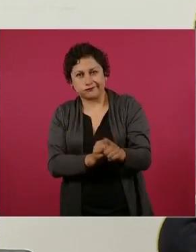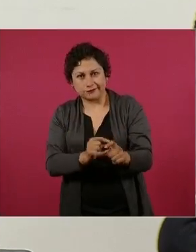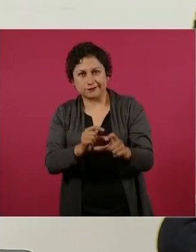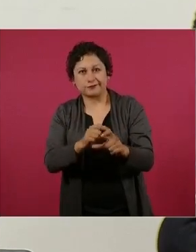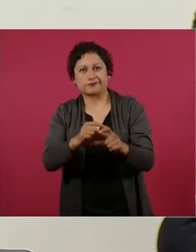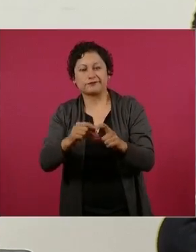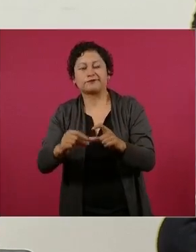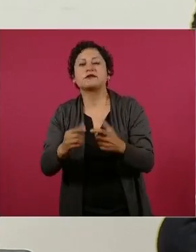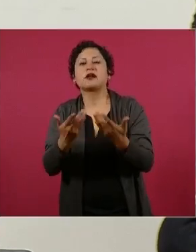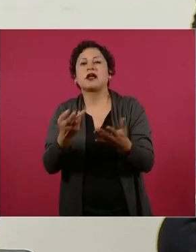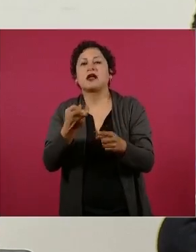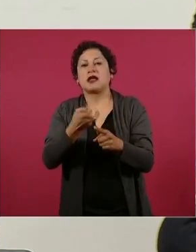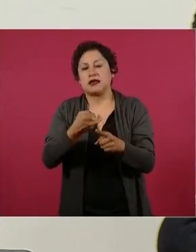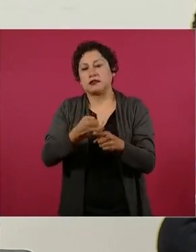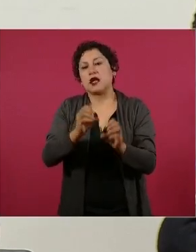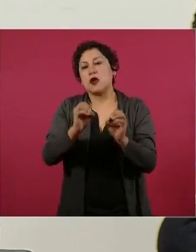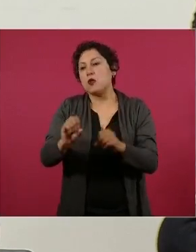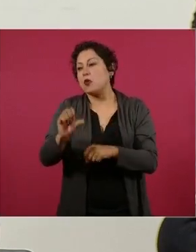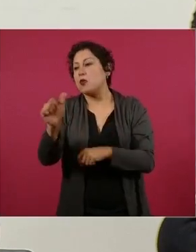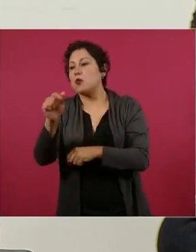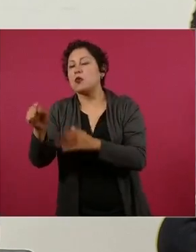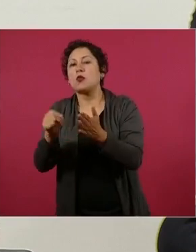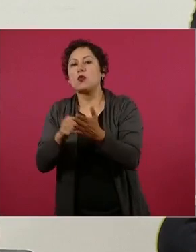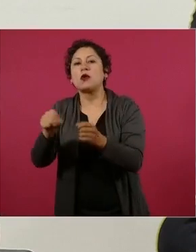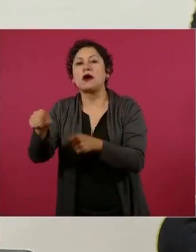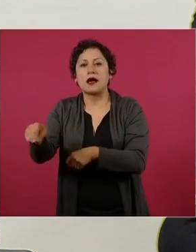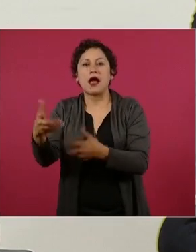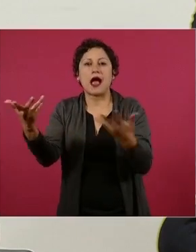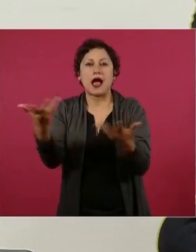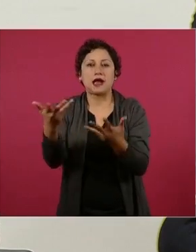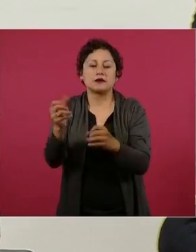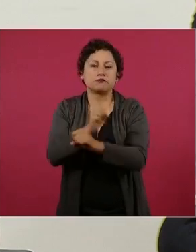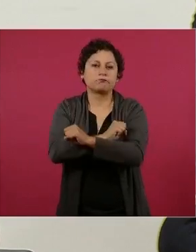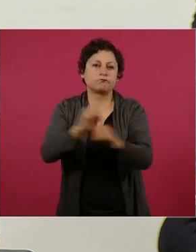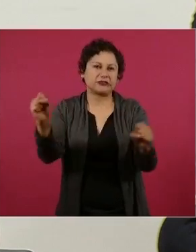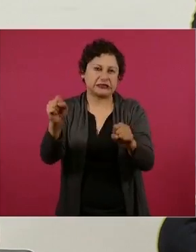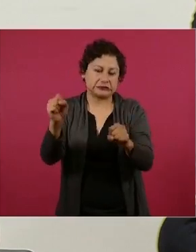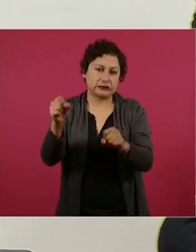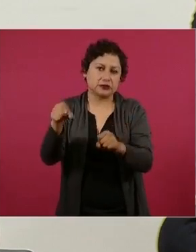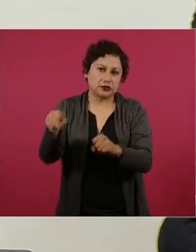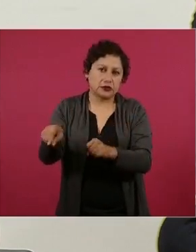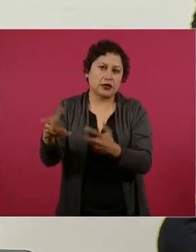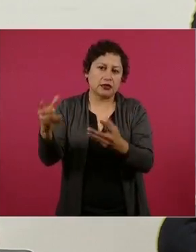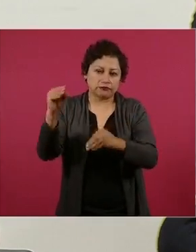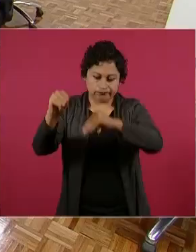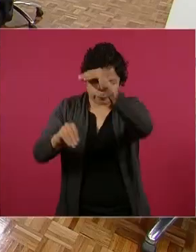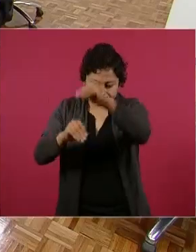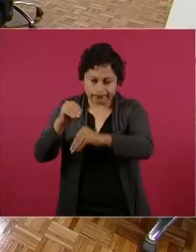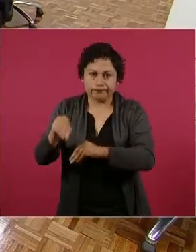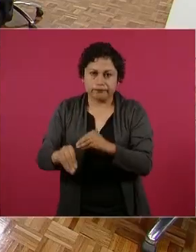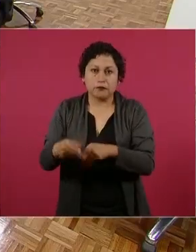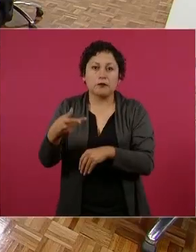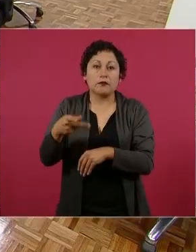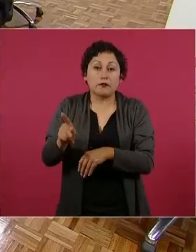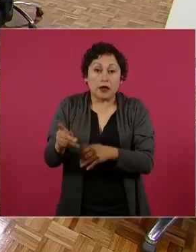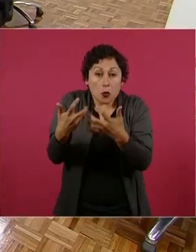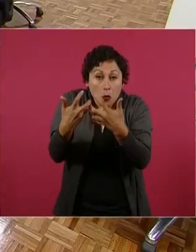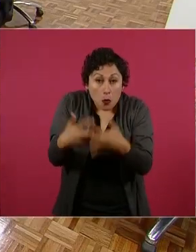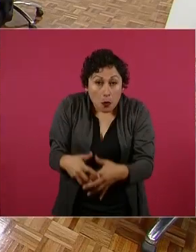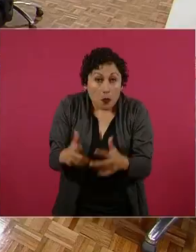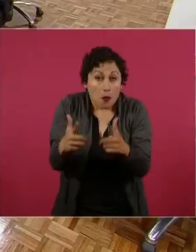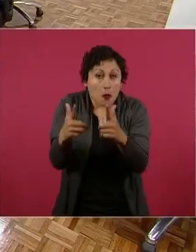hacer artefactos explosivos improvisados, pero no donde esté fabricándose armas.